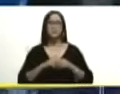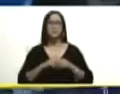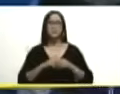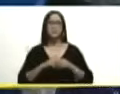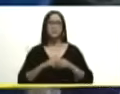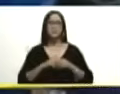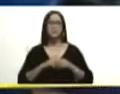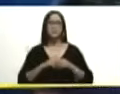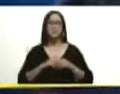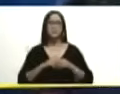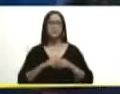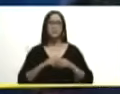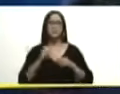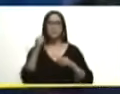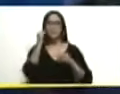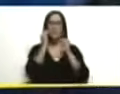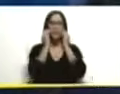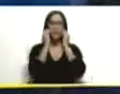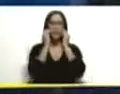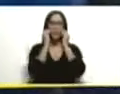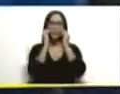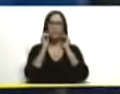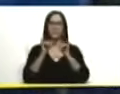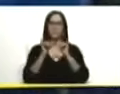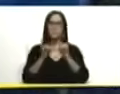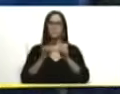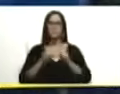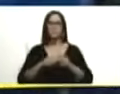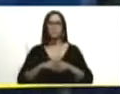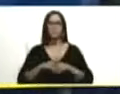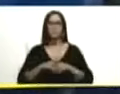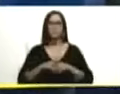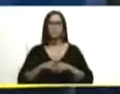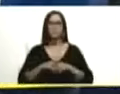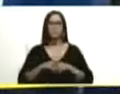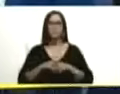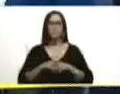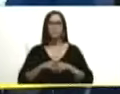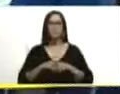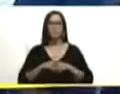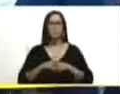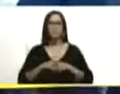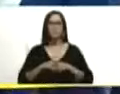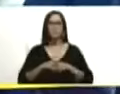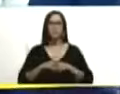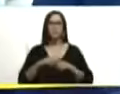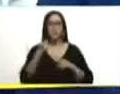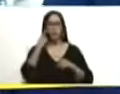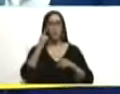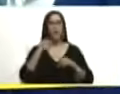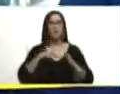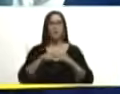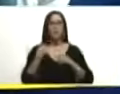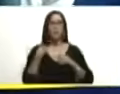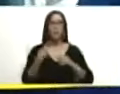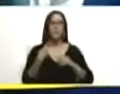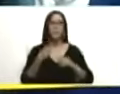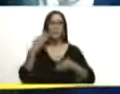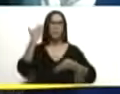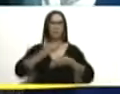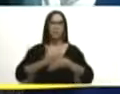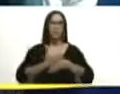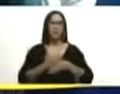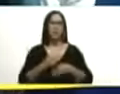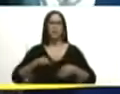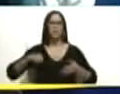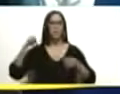salido ni arrugas. Estuve en Chipre. Recuerde que usted firmó Chipre. Sí, claro, sí, exterior. Sí. Fuimos las primeras víctimas del bloqueo, agarramos